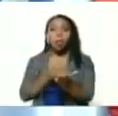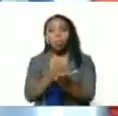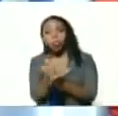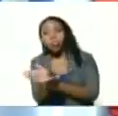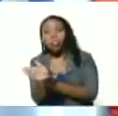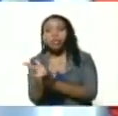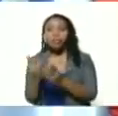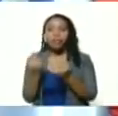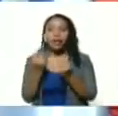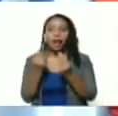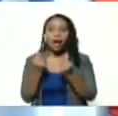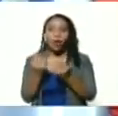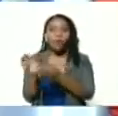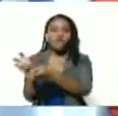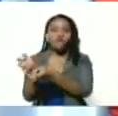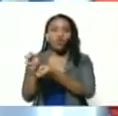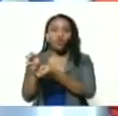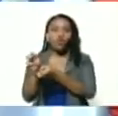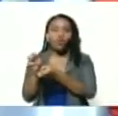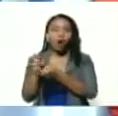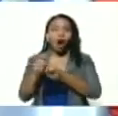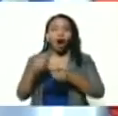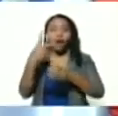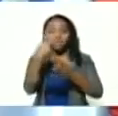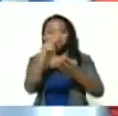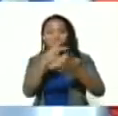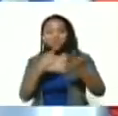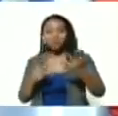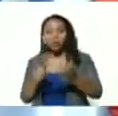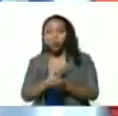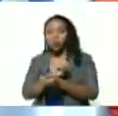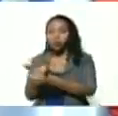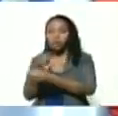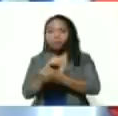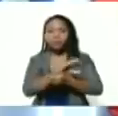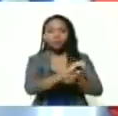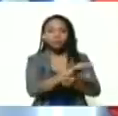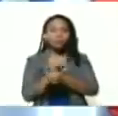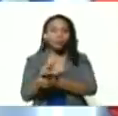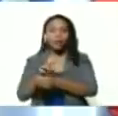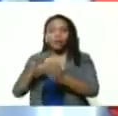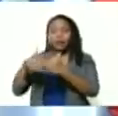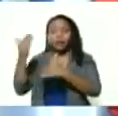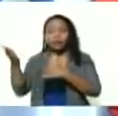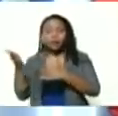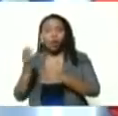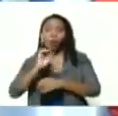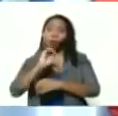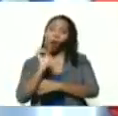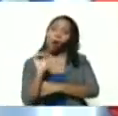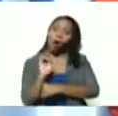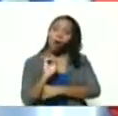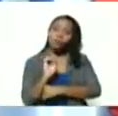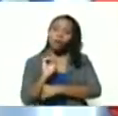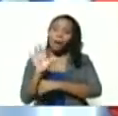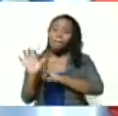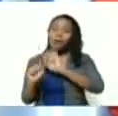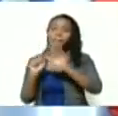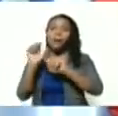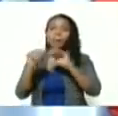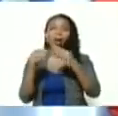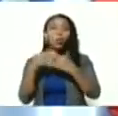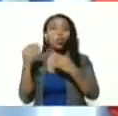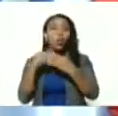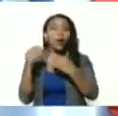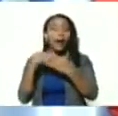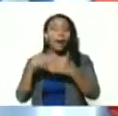dinero recibido a varias cuentas de terceros o compraban dólares en